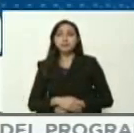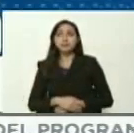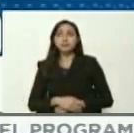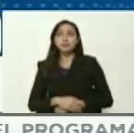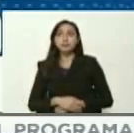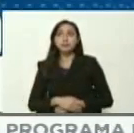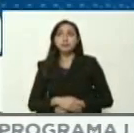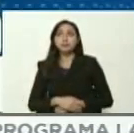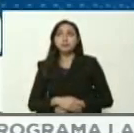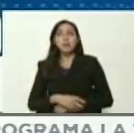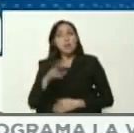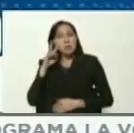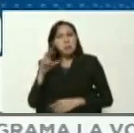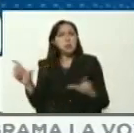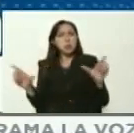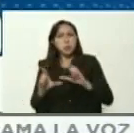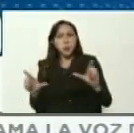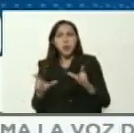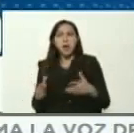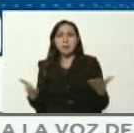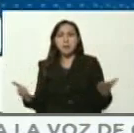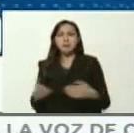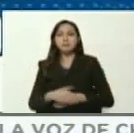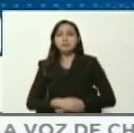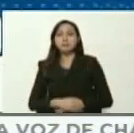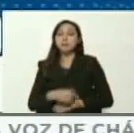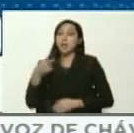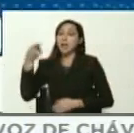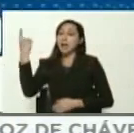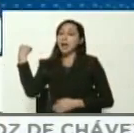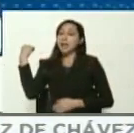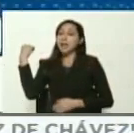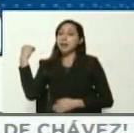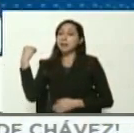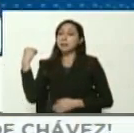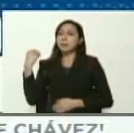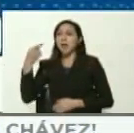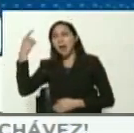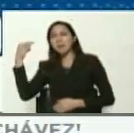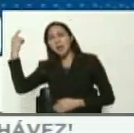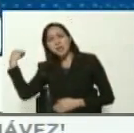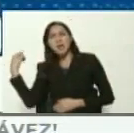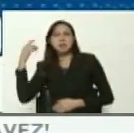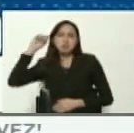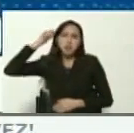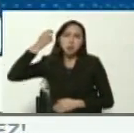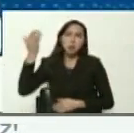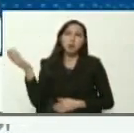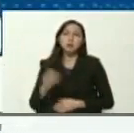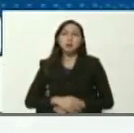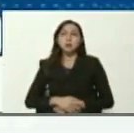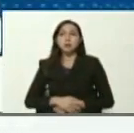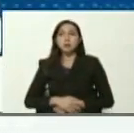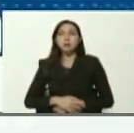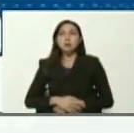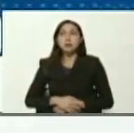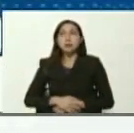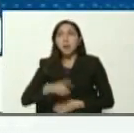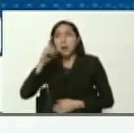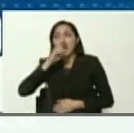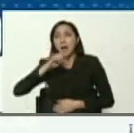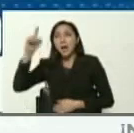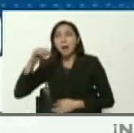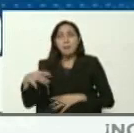estado viendo programas. Ayer, creo que fue ayer, antes de ayer, el aniversario de la batalla del